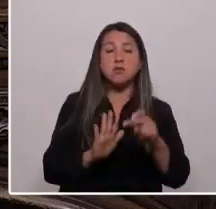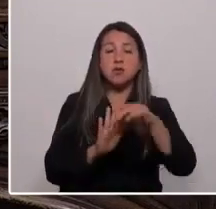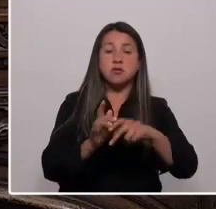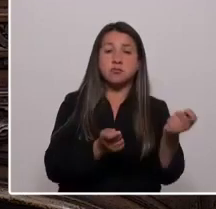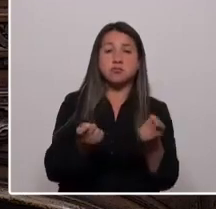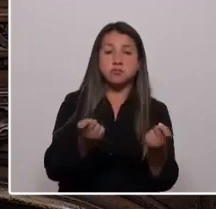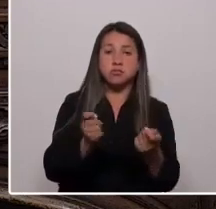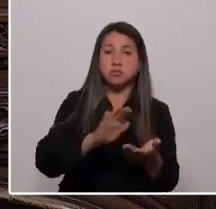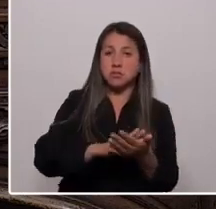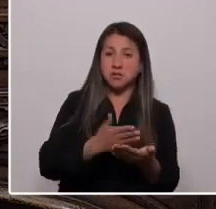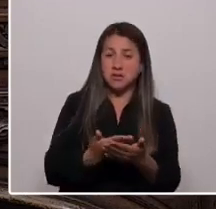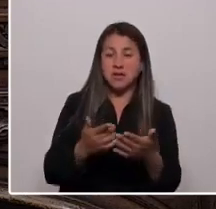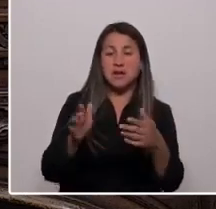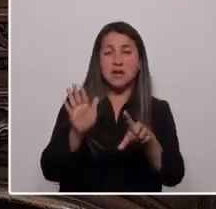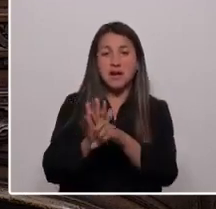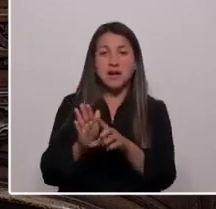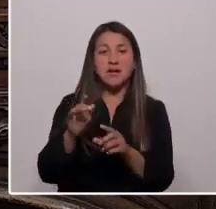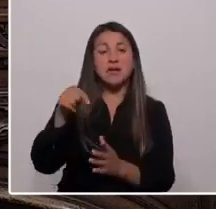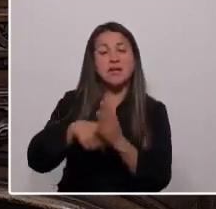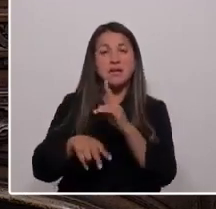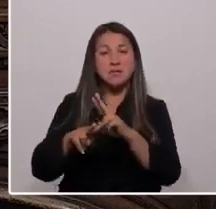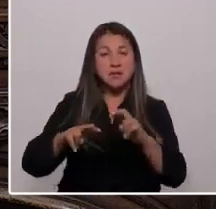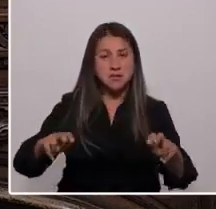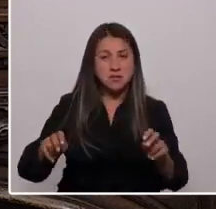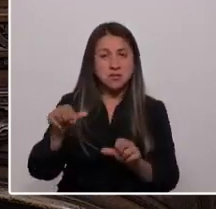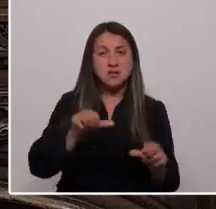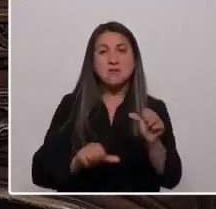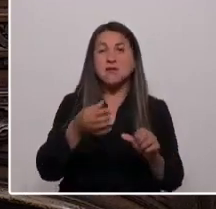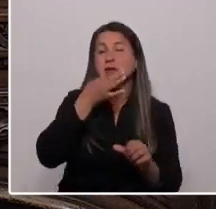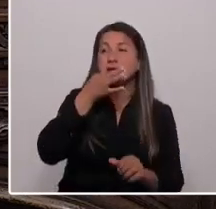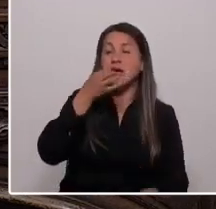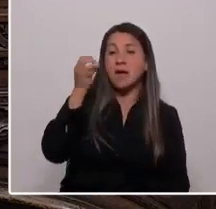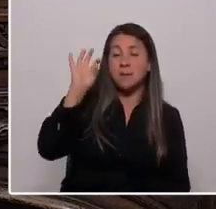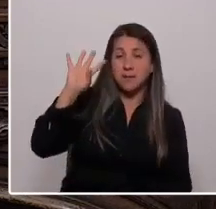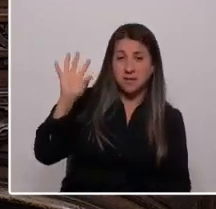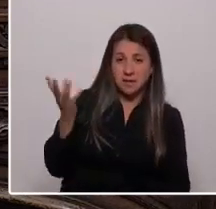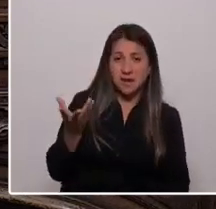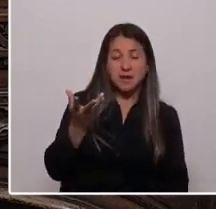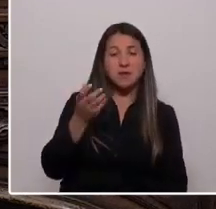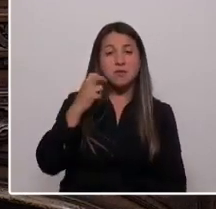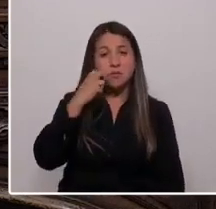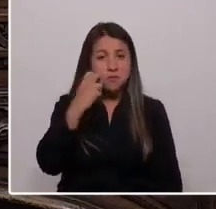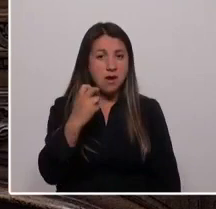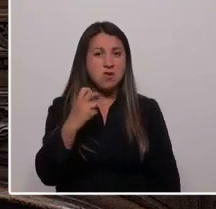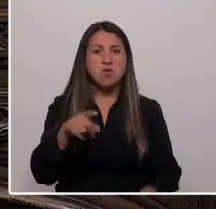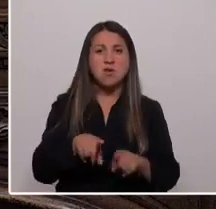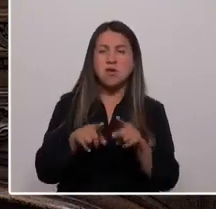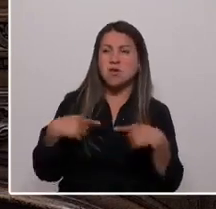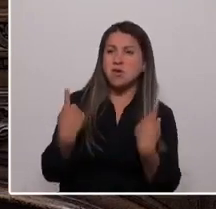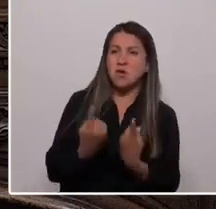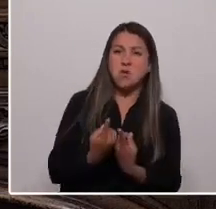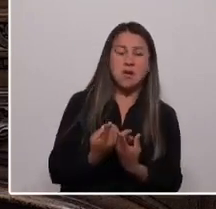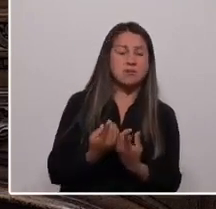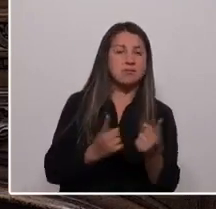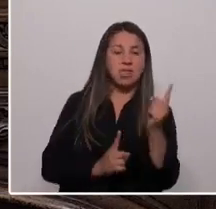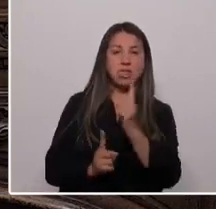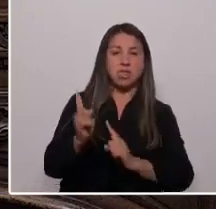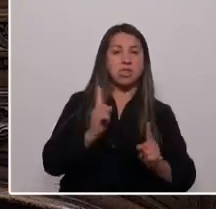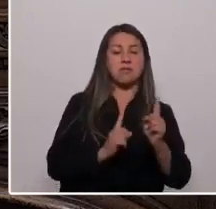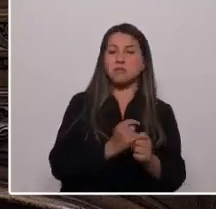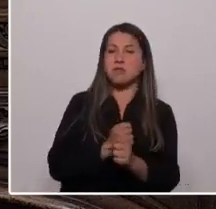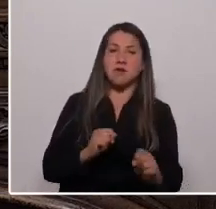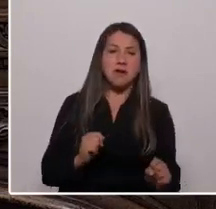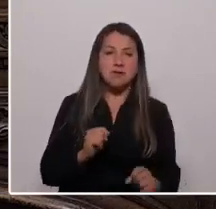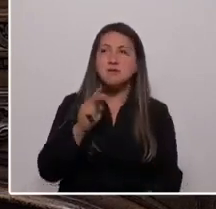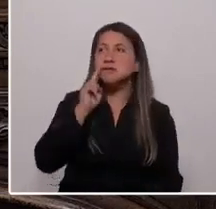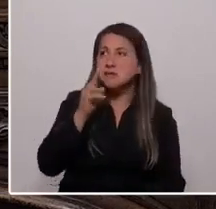de investigación científica ambientales y de desarrollo humano se torna ineludible asumir la perspectiva bioética